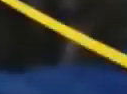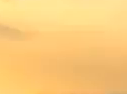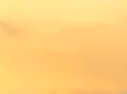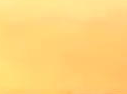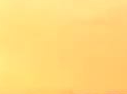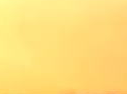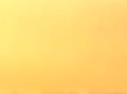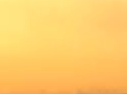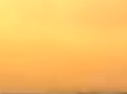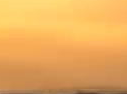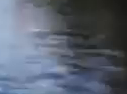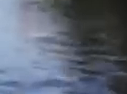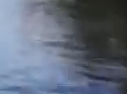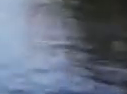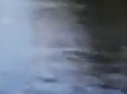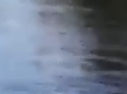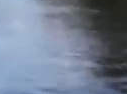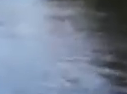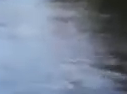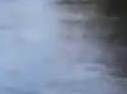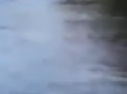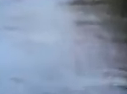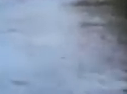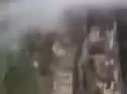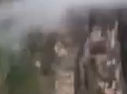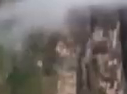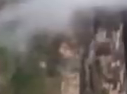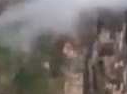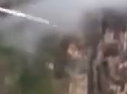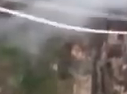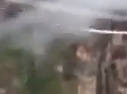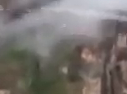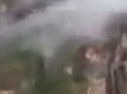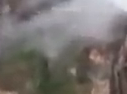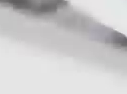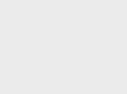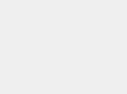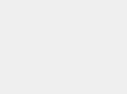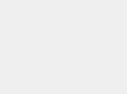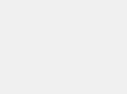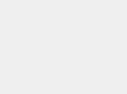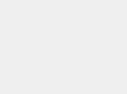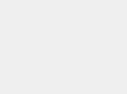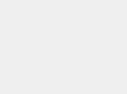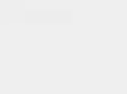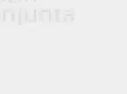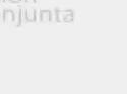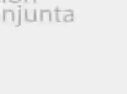Gracias por su atención. Sigamos haciendo patria.